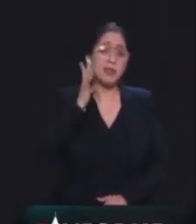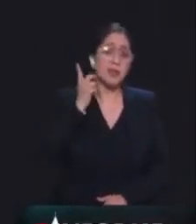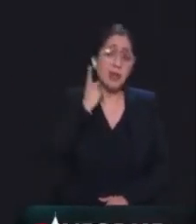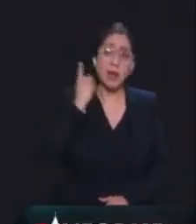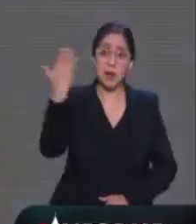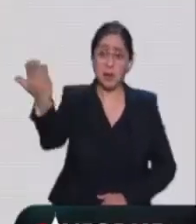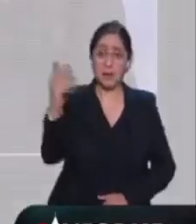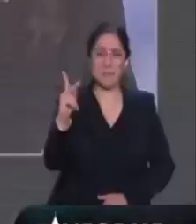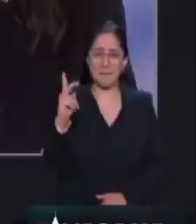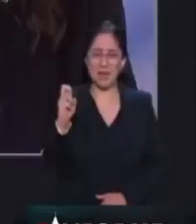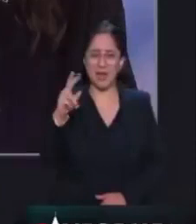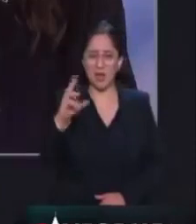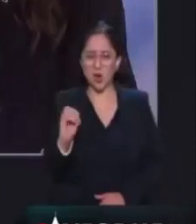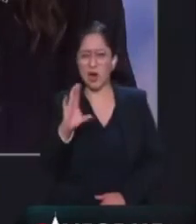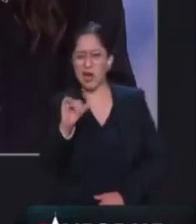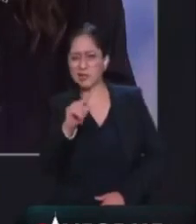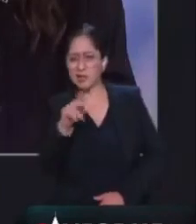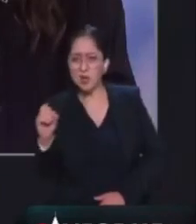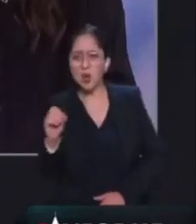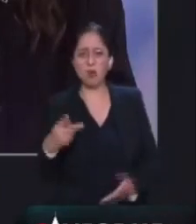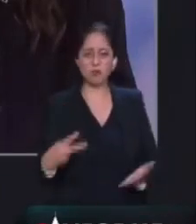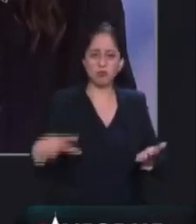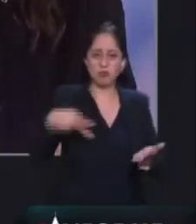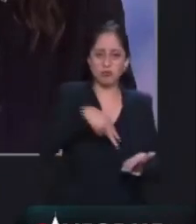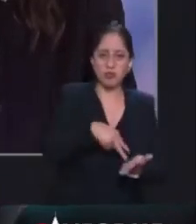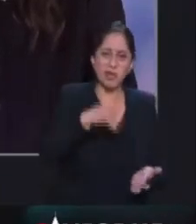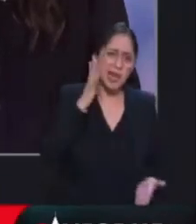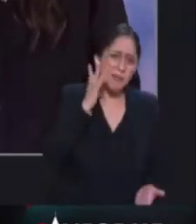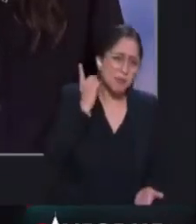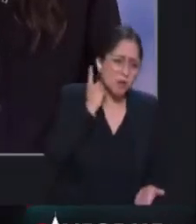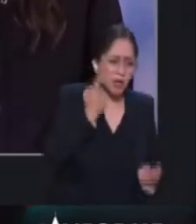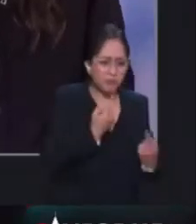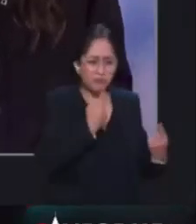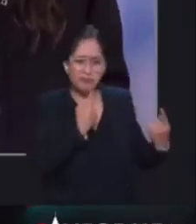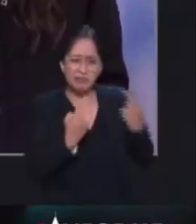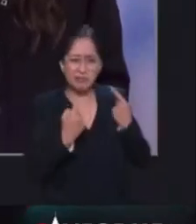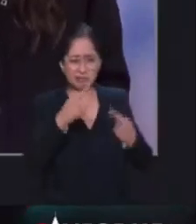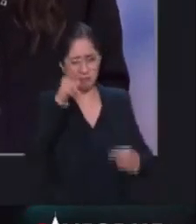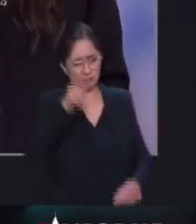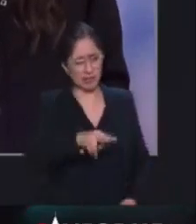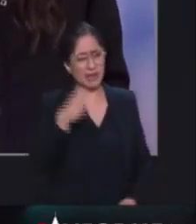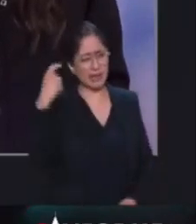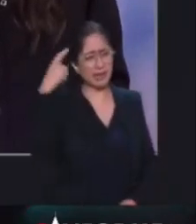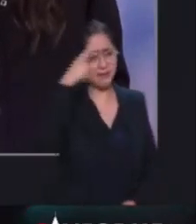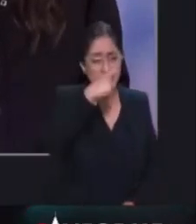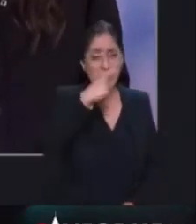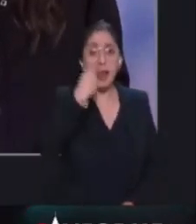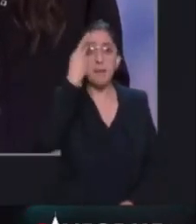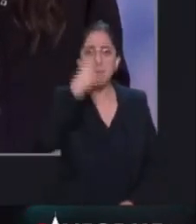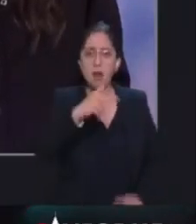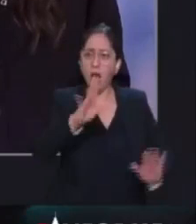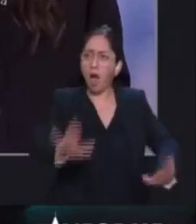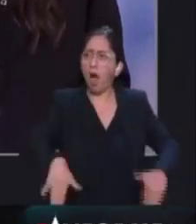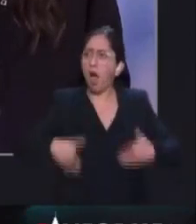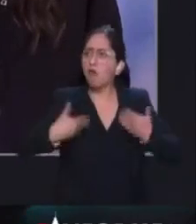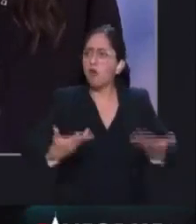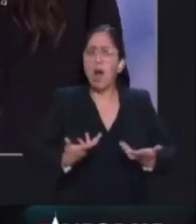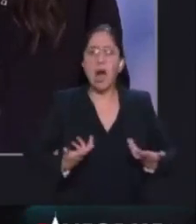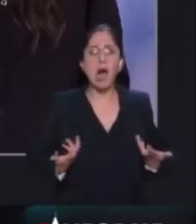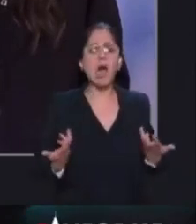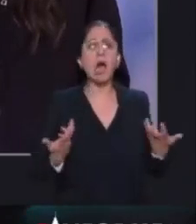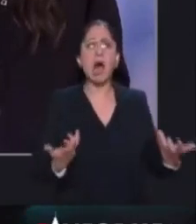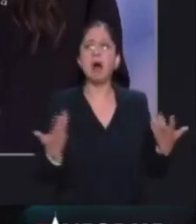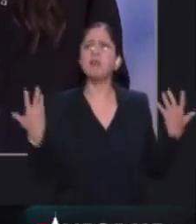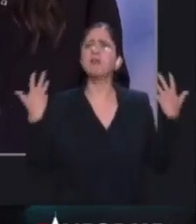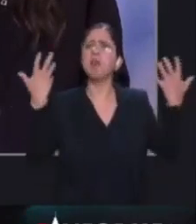una presencia determinante en el Congreso, la va a tener difícil, pero la calle comienza a ser el gran bastión